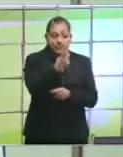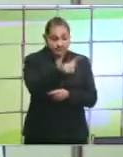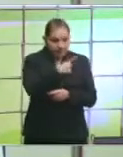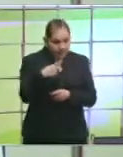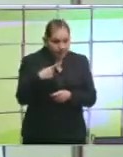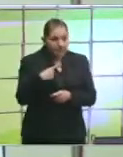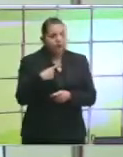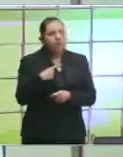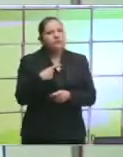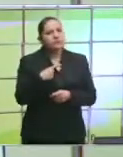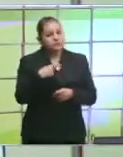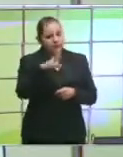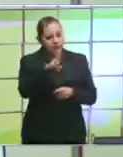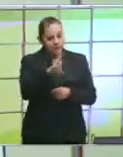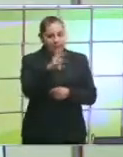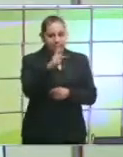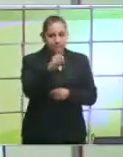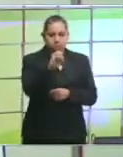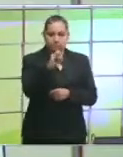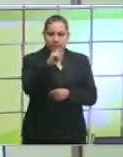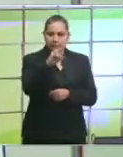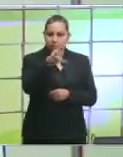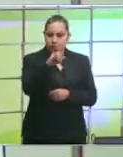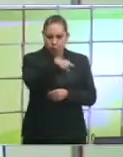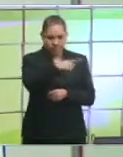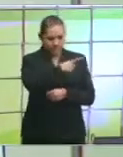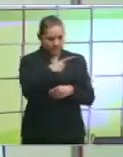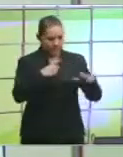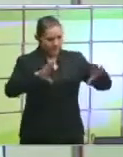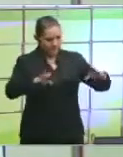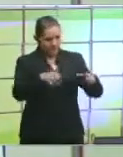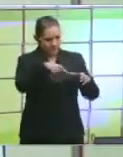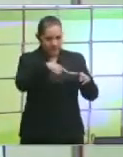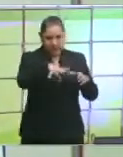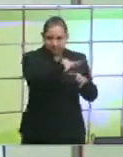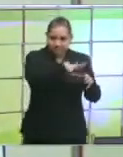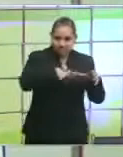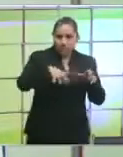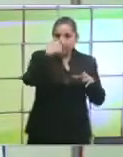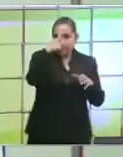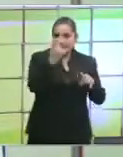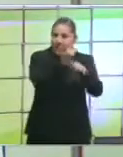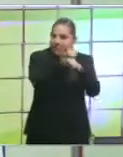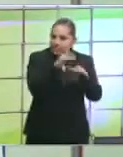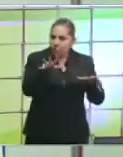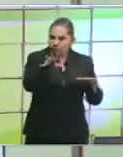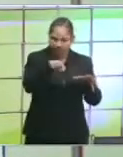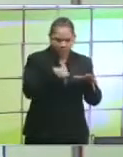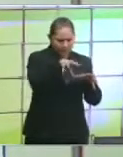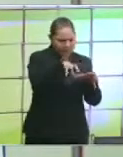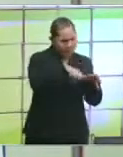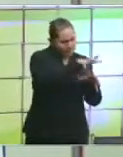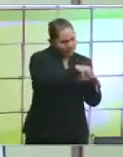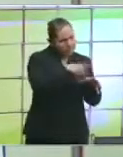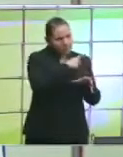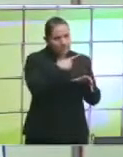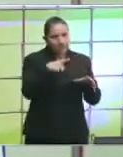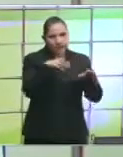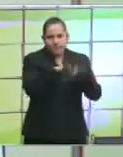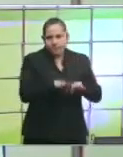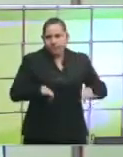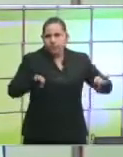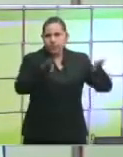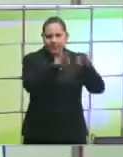generar repositorios muy potentes para que se pueda acceder a la información nosotros tuvimos uno muy bueno en el tema de la